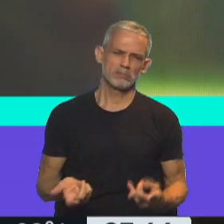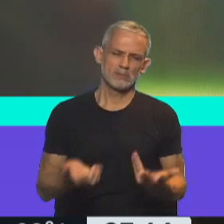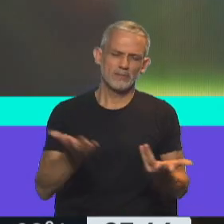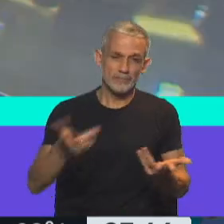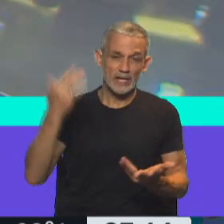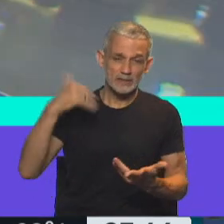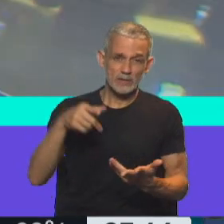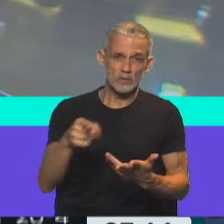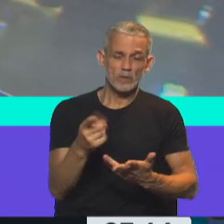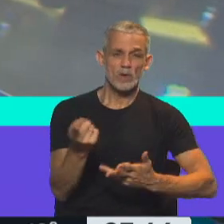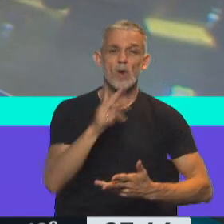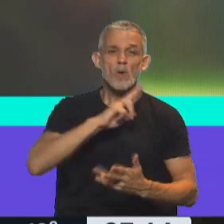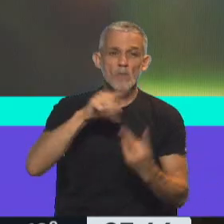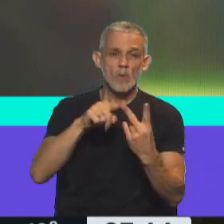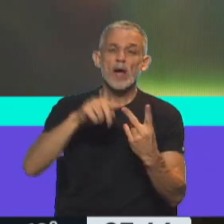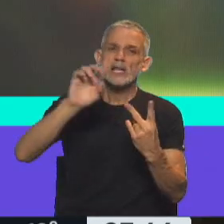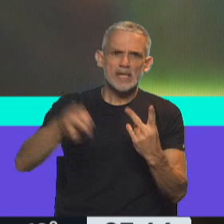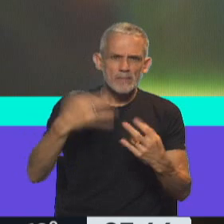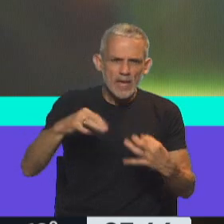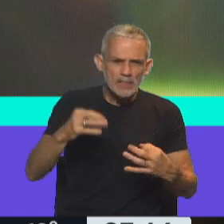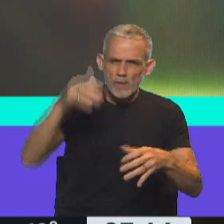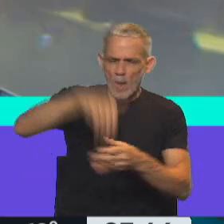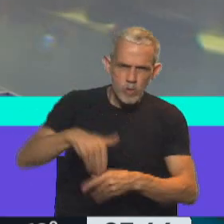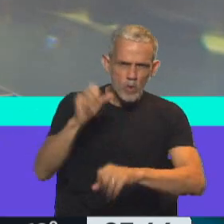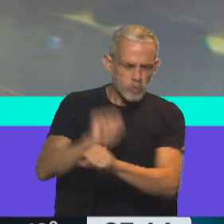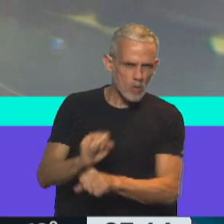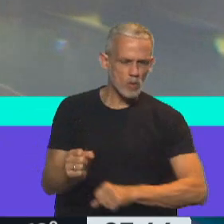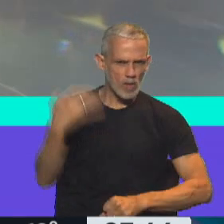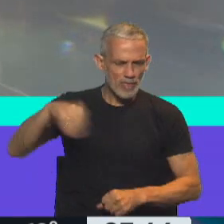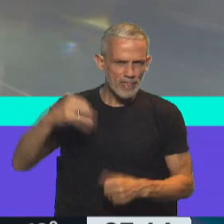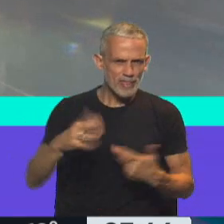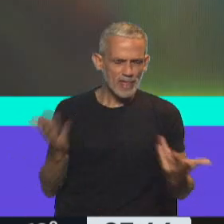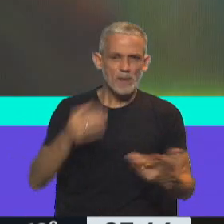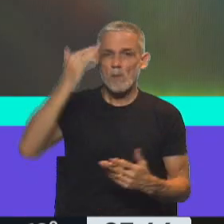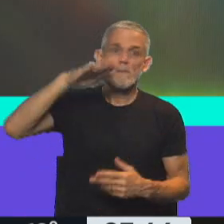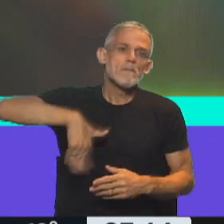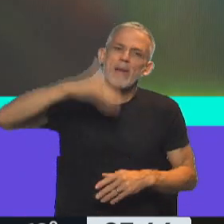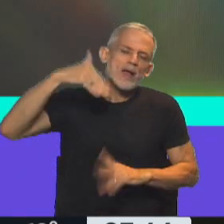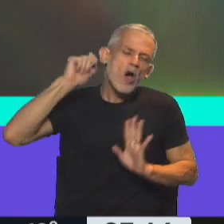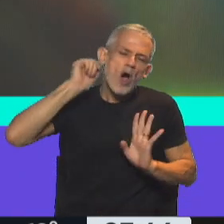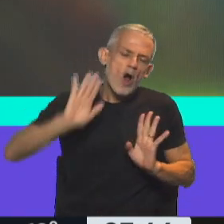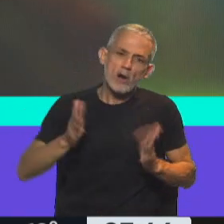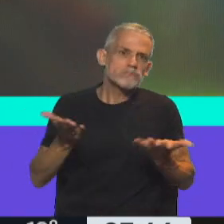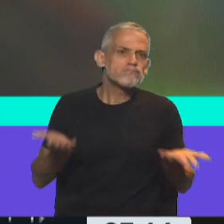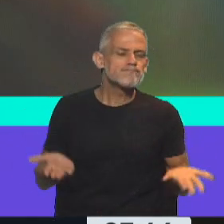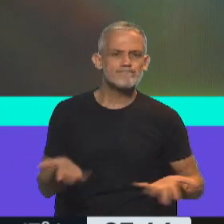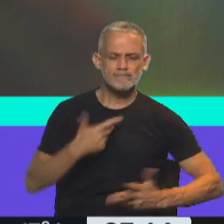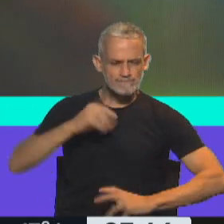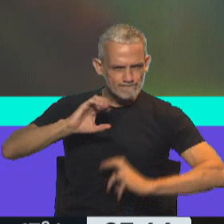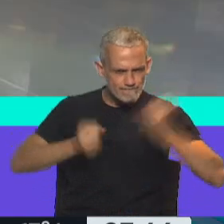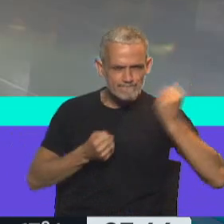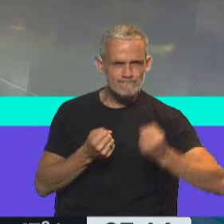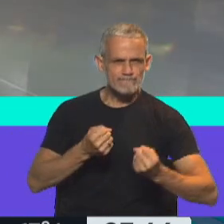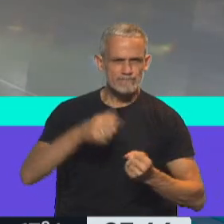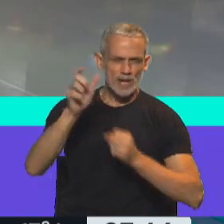la marcha decían que ella también caiga. Es una frase muy fuerte, ¿no? Vinculada con una menor, pero también creo que daba cuenta del enojo.